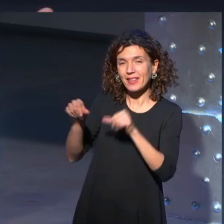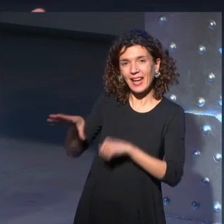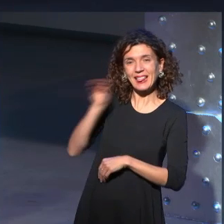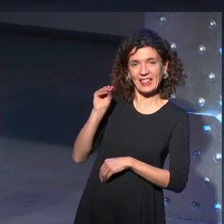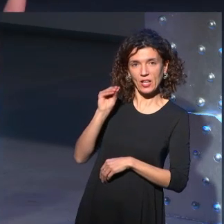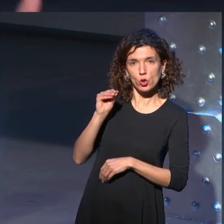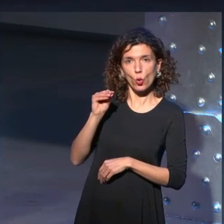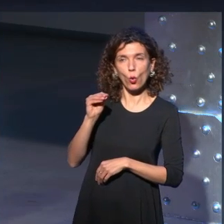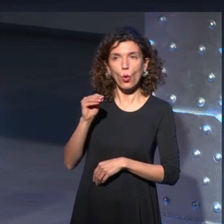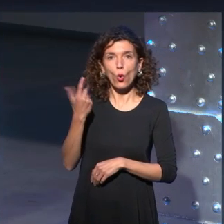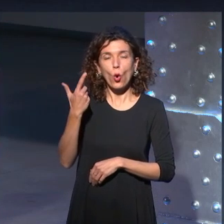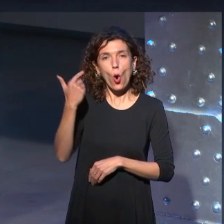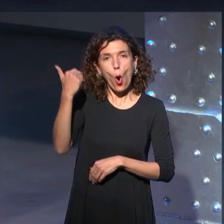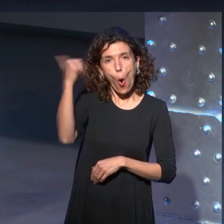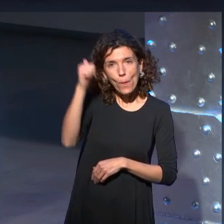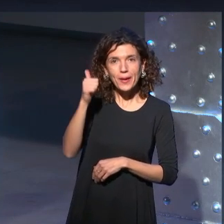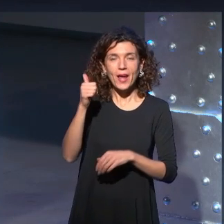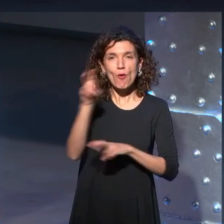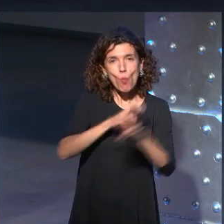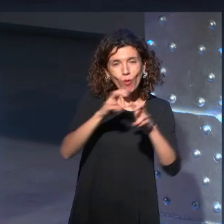está tratando de buscar un lobo. Claro.